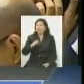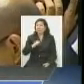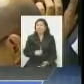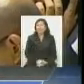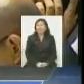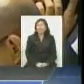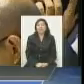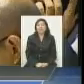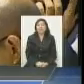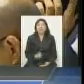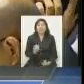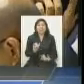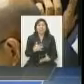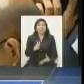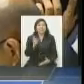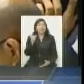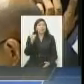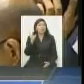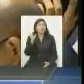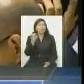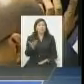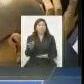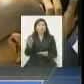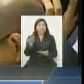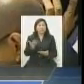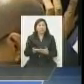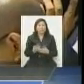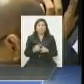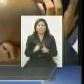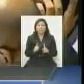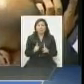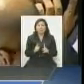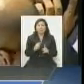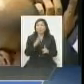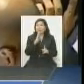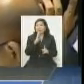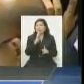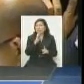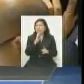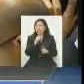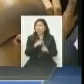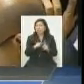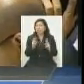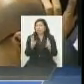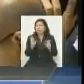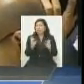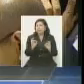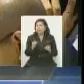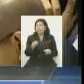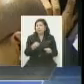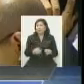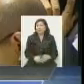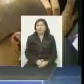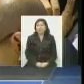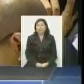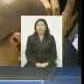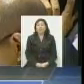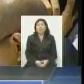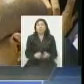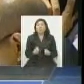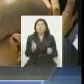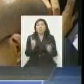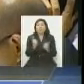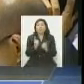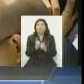que obviamente hay que escucharla, la recibimos, pero es una versión. El tema sí está judicializado, porque